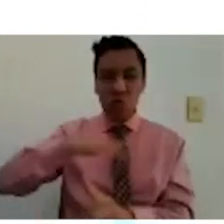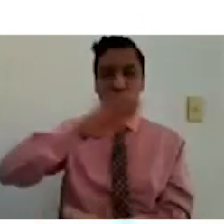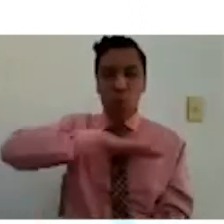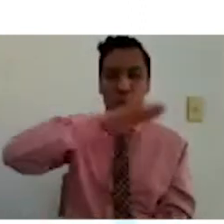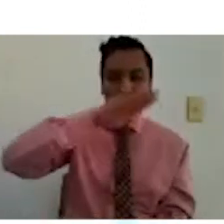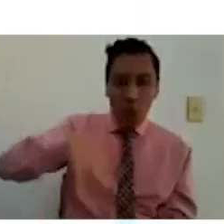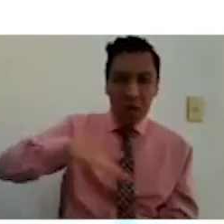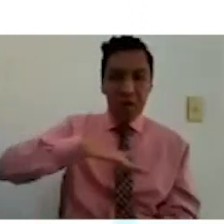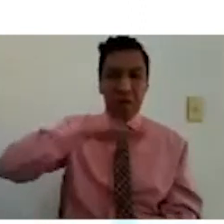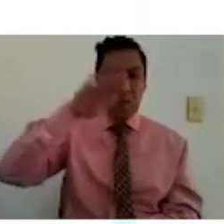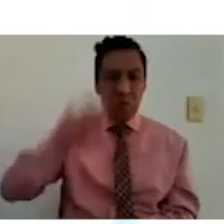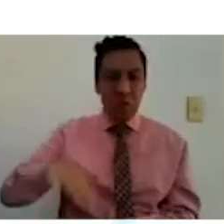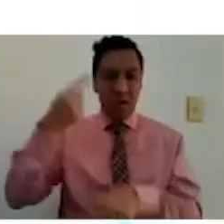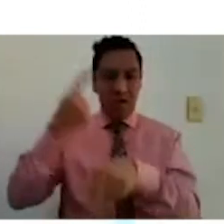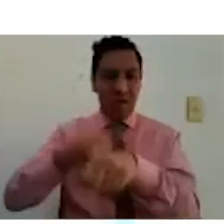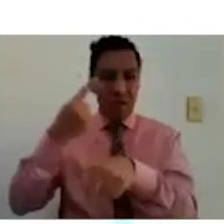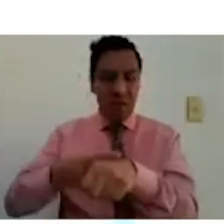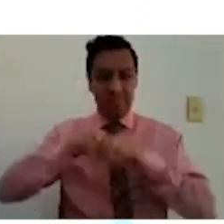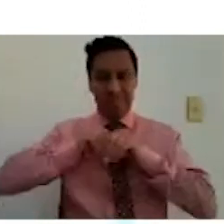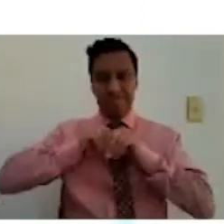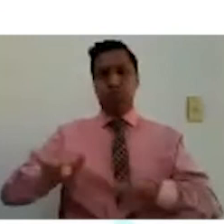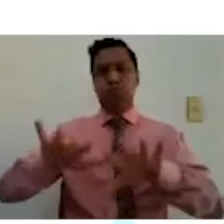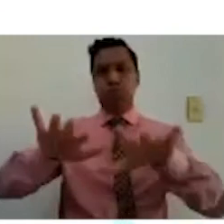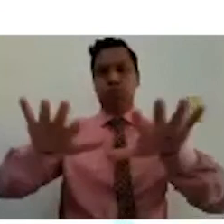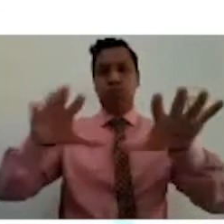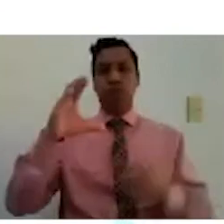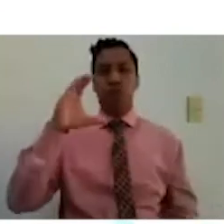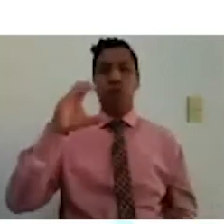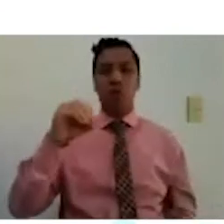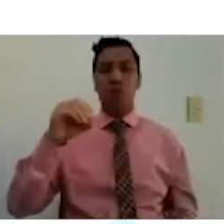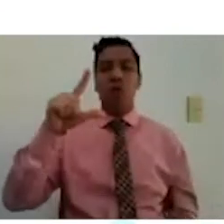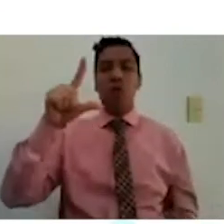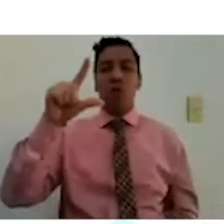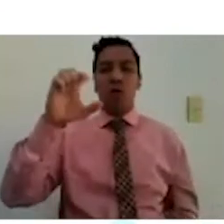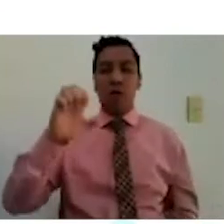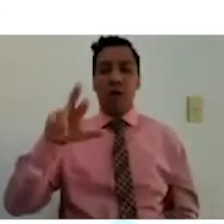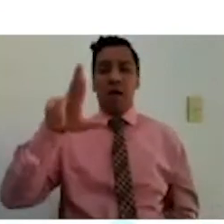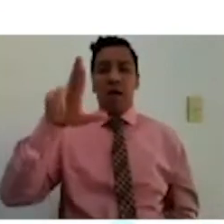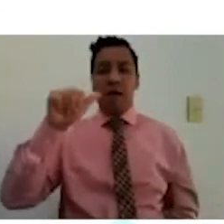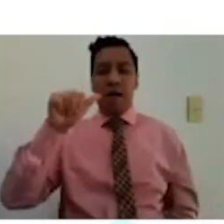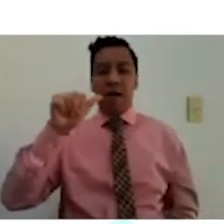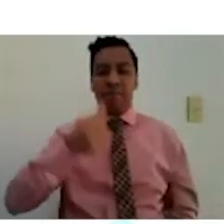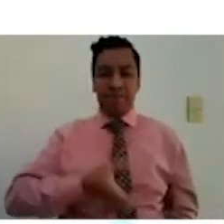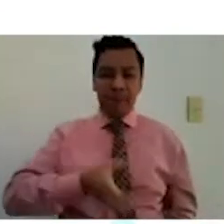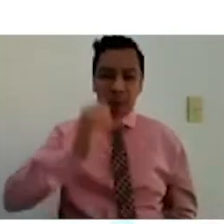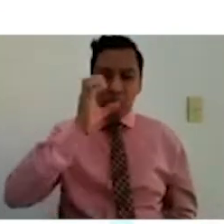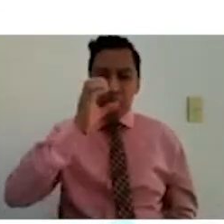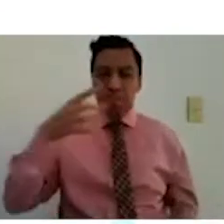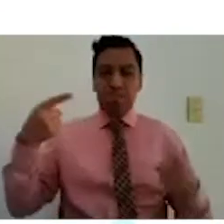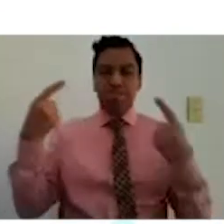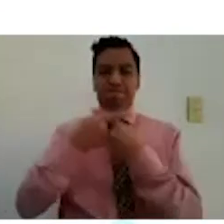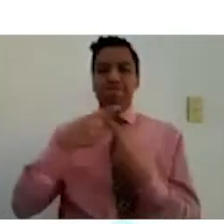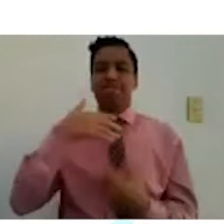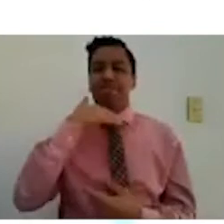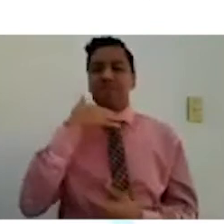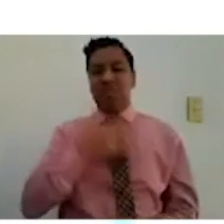con una enfermedad expansiva como es el cólera. Y vamos a dejar ahora este